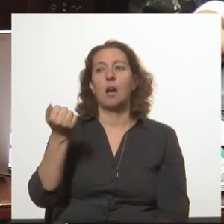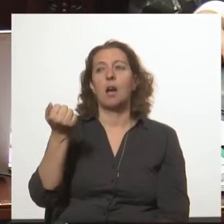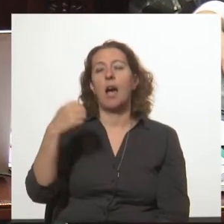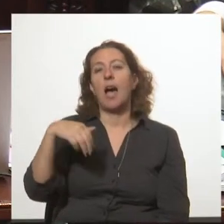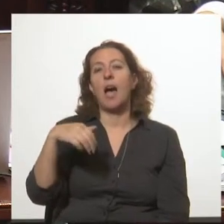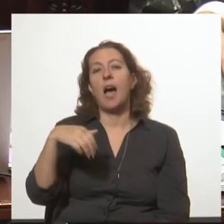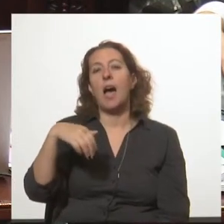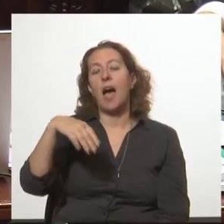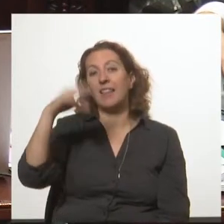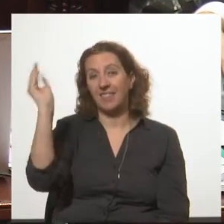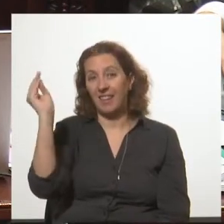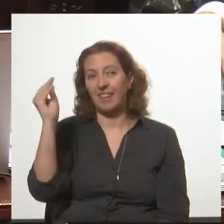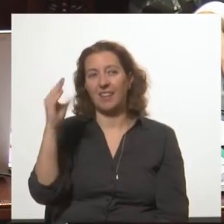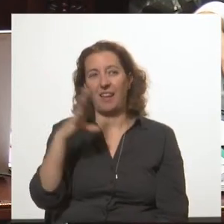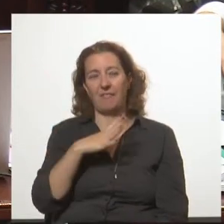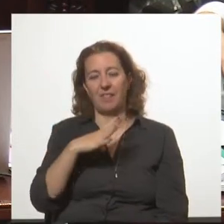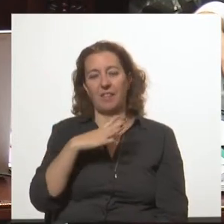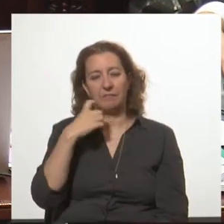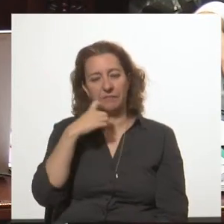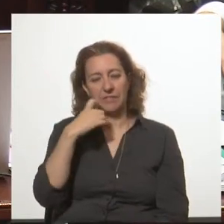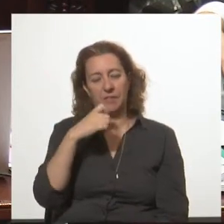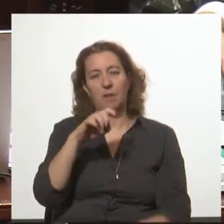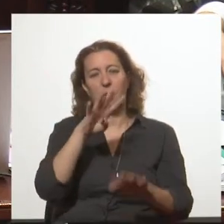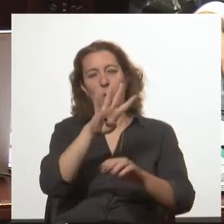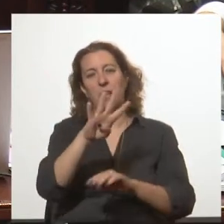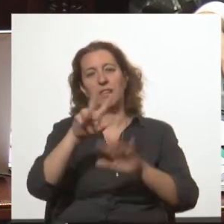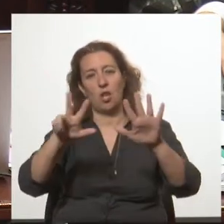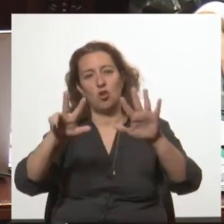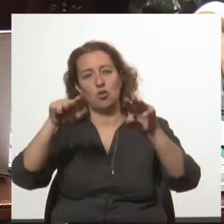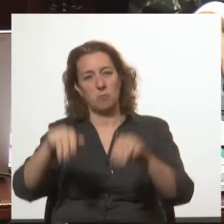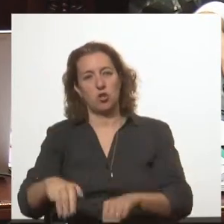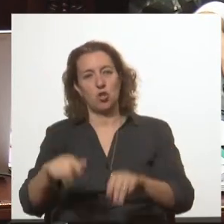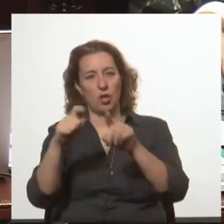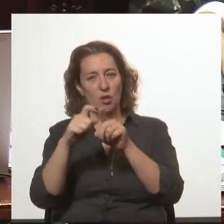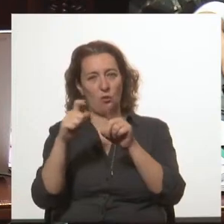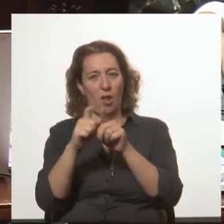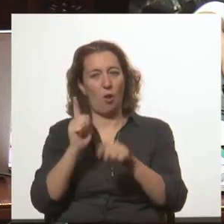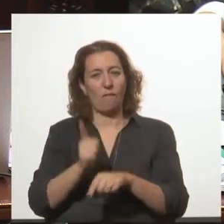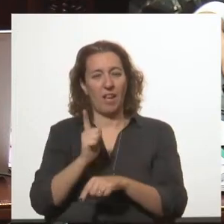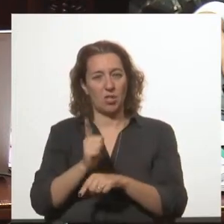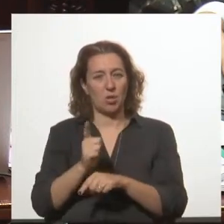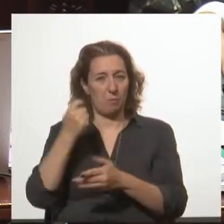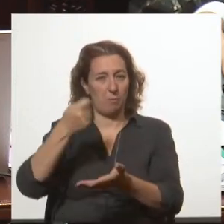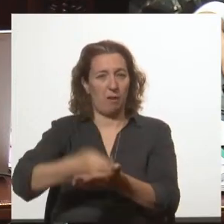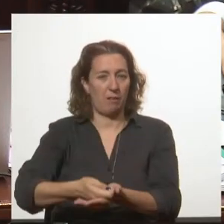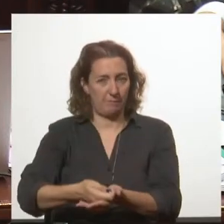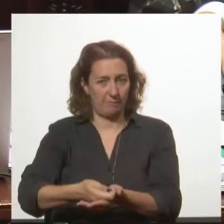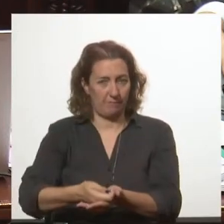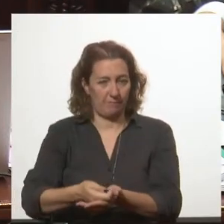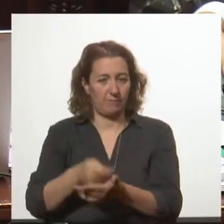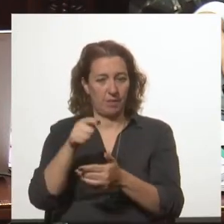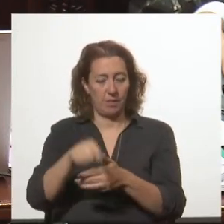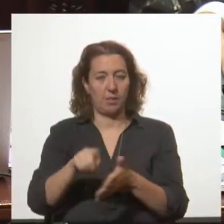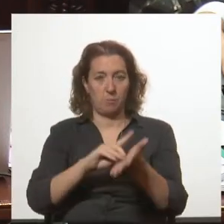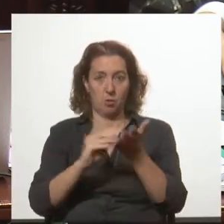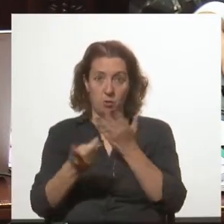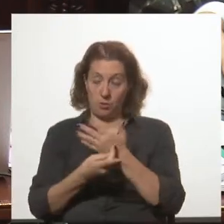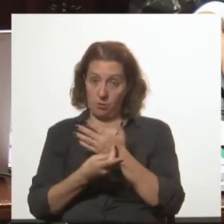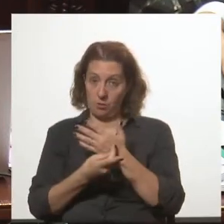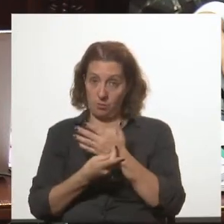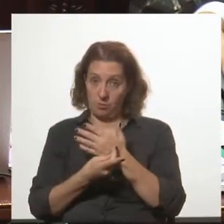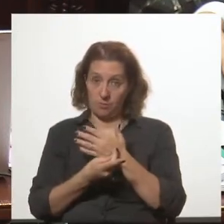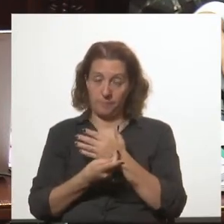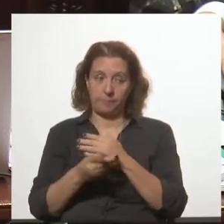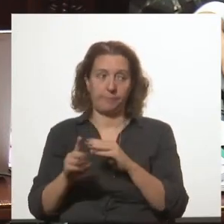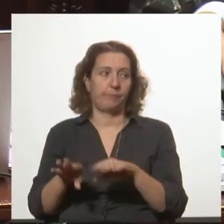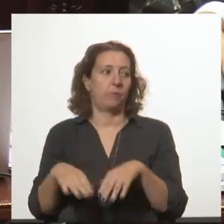pendiente casi 48 millones de dólares de obligaciones por este proyecto decir que el 40 por